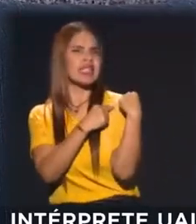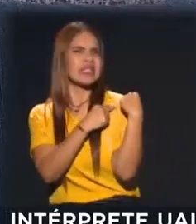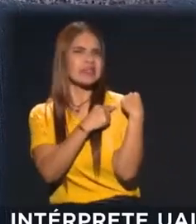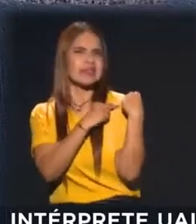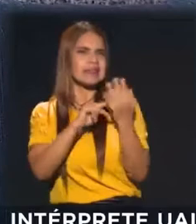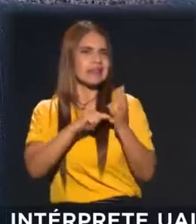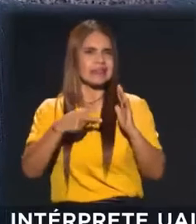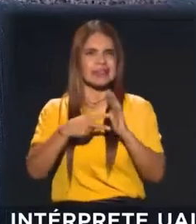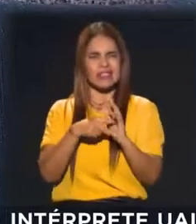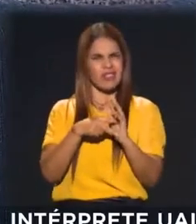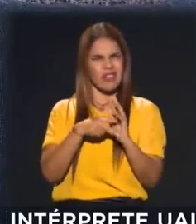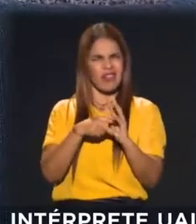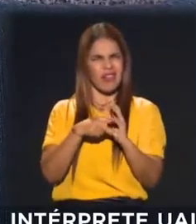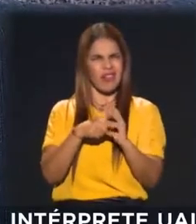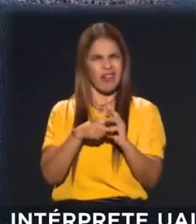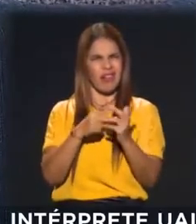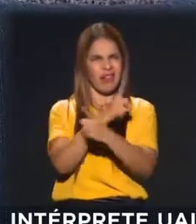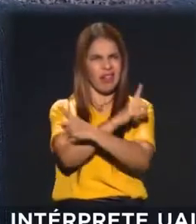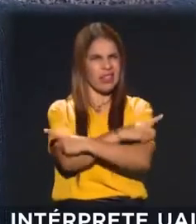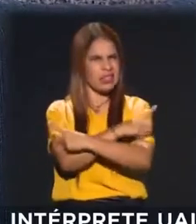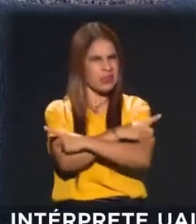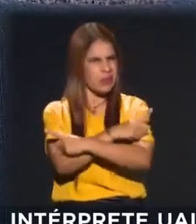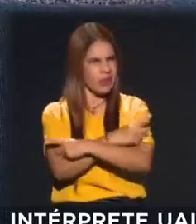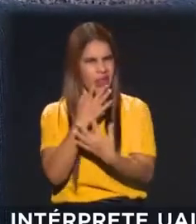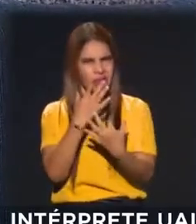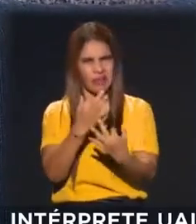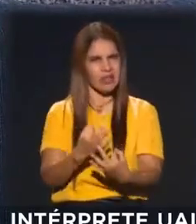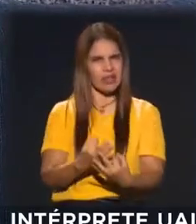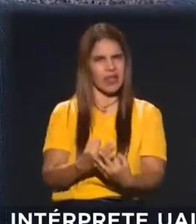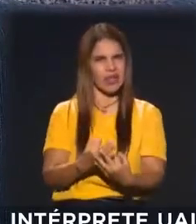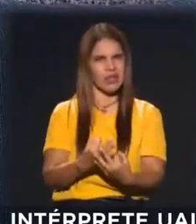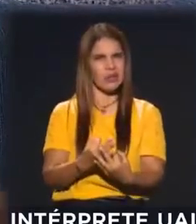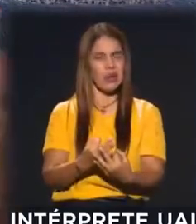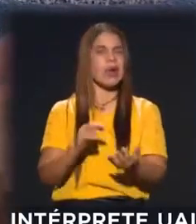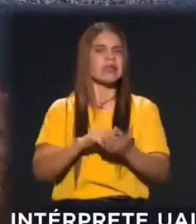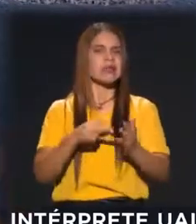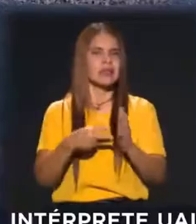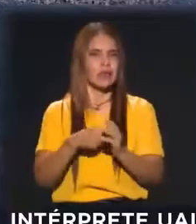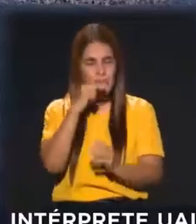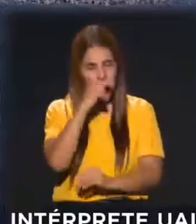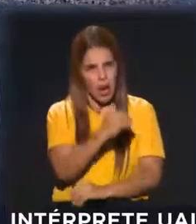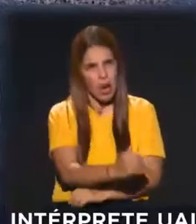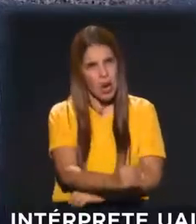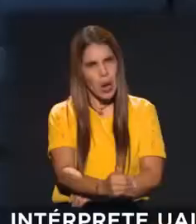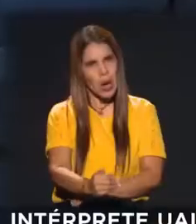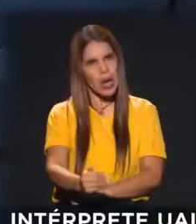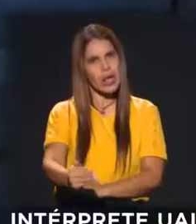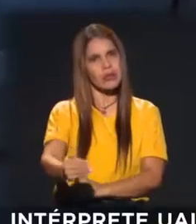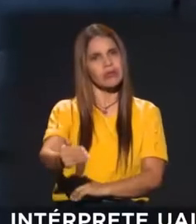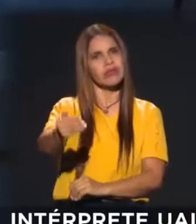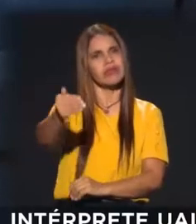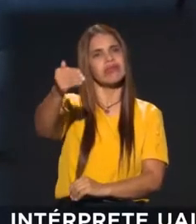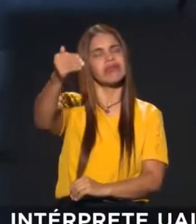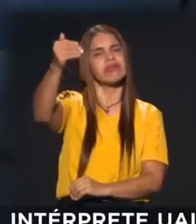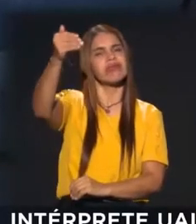disciplina por una ausencia de relacionamiento entre el docente y los niños y las niñas, no solamente en los primeros años de vida, sino de ahí para adelante